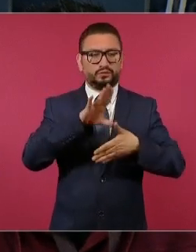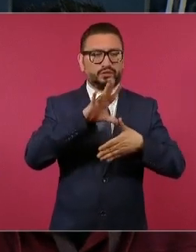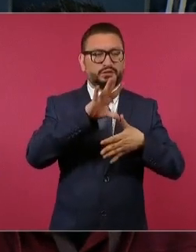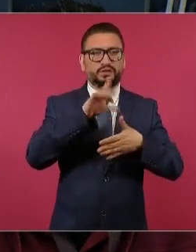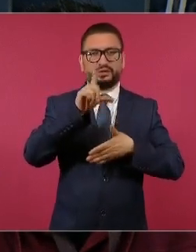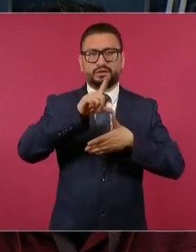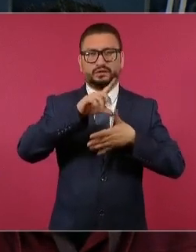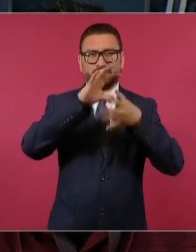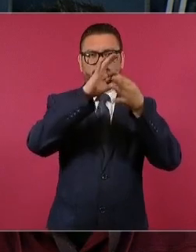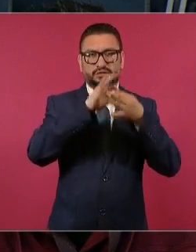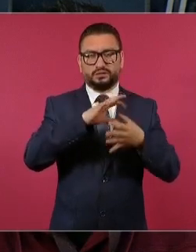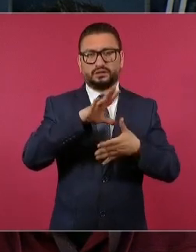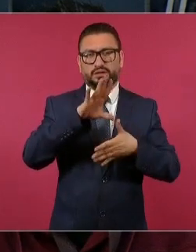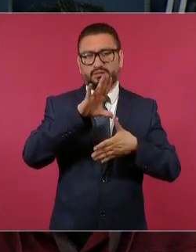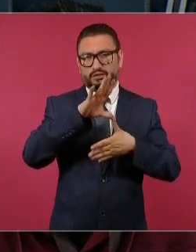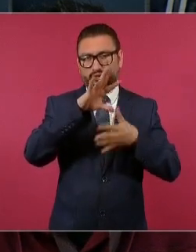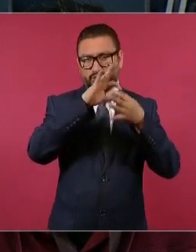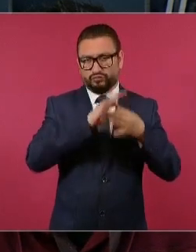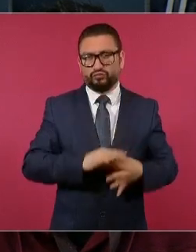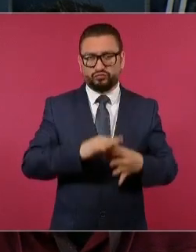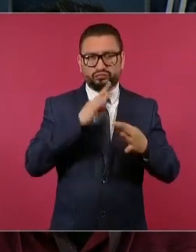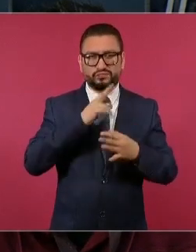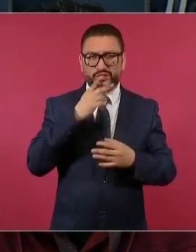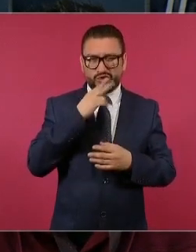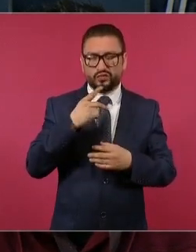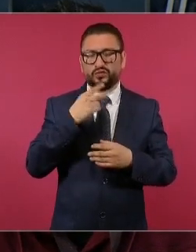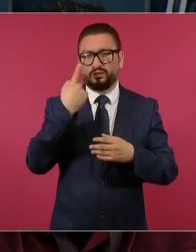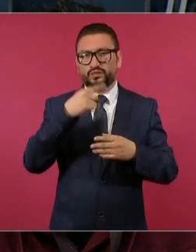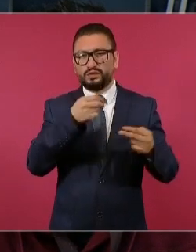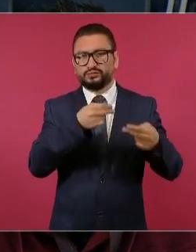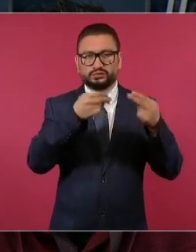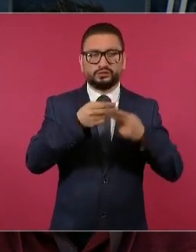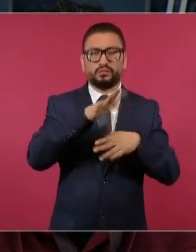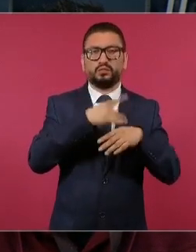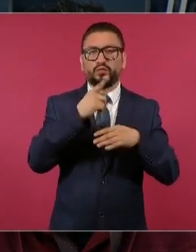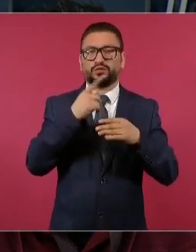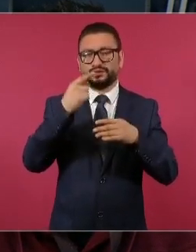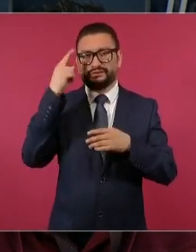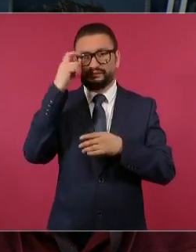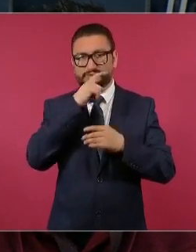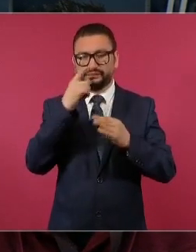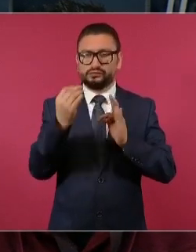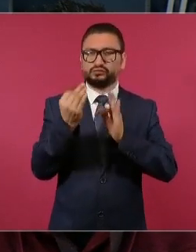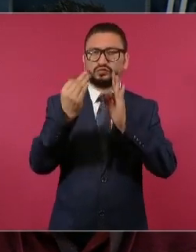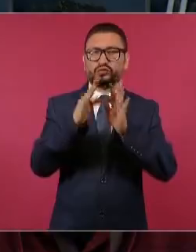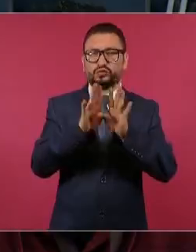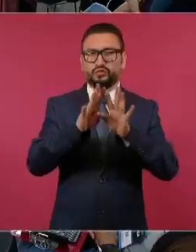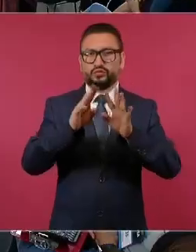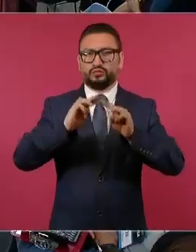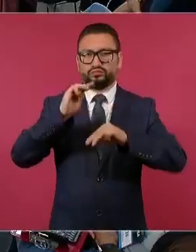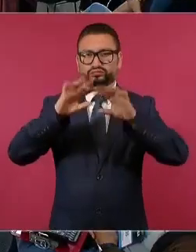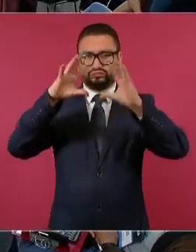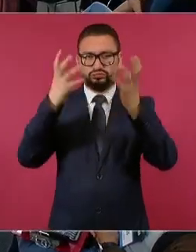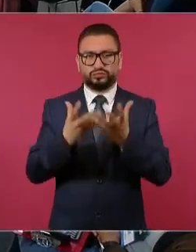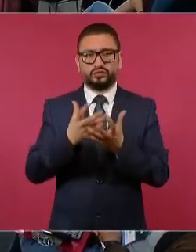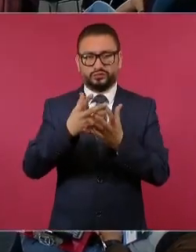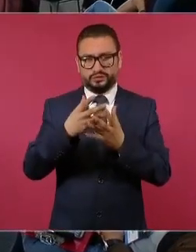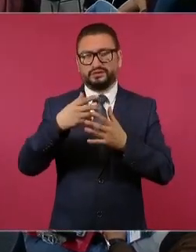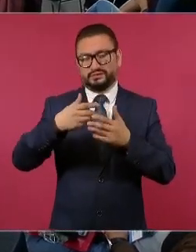Latina, América entero como continente, justamente para enfrentar los retos de la globalidad y bueno, la